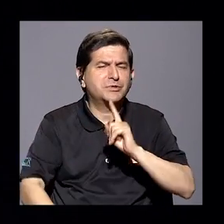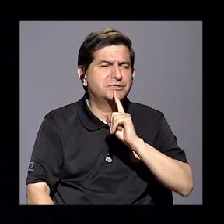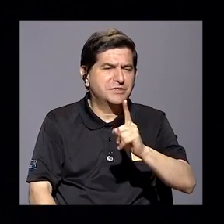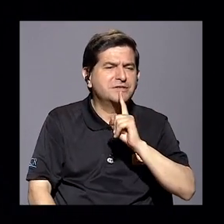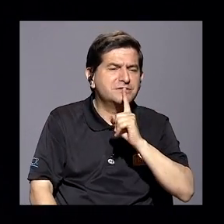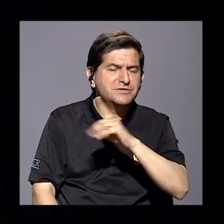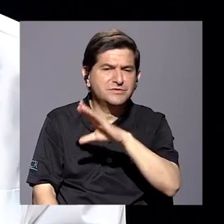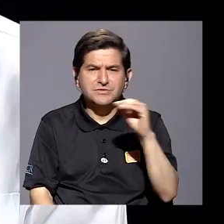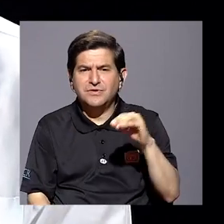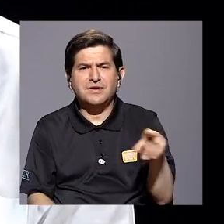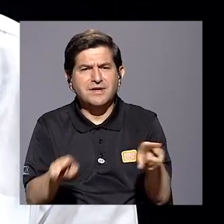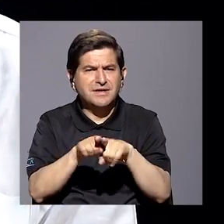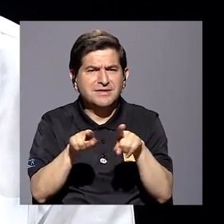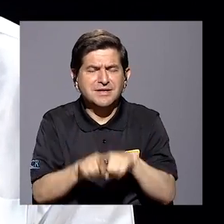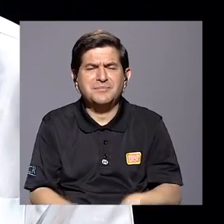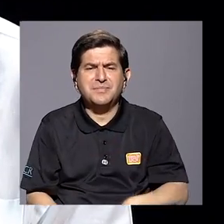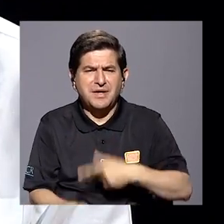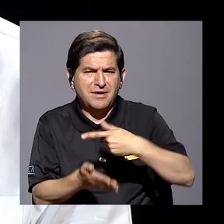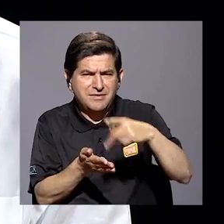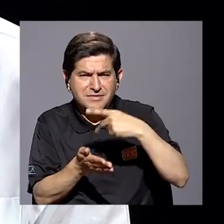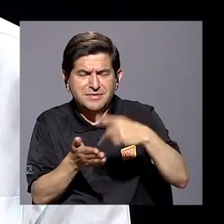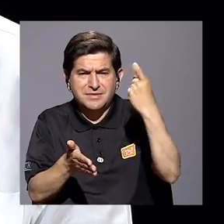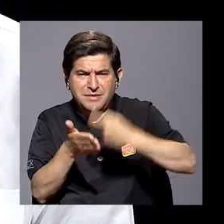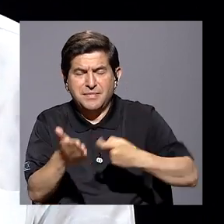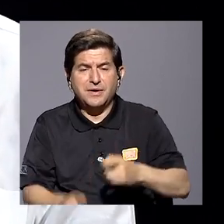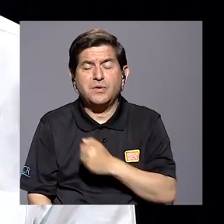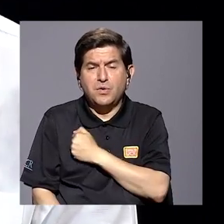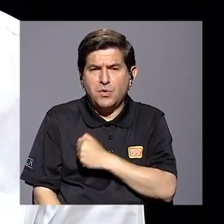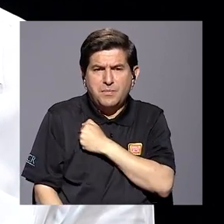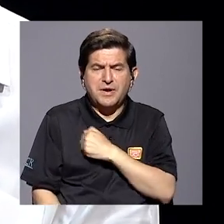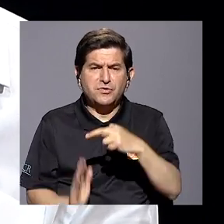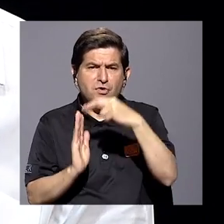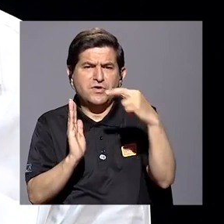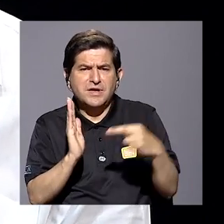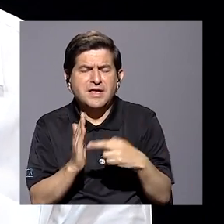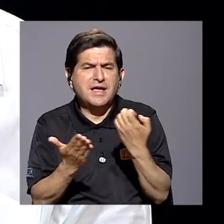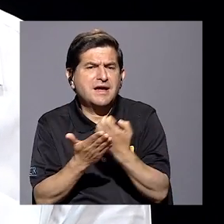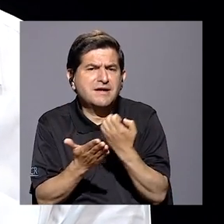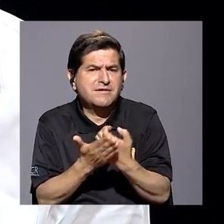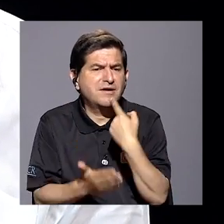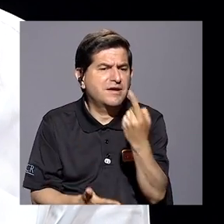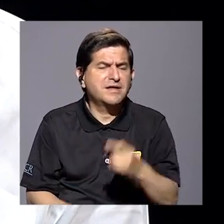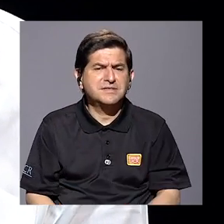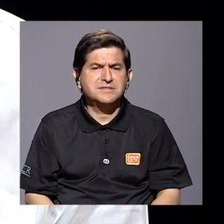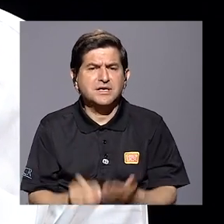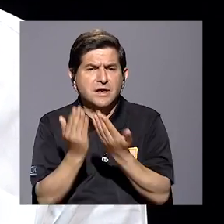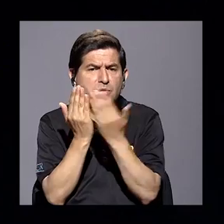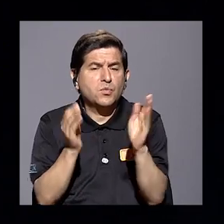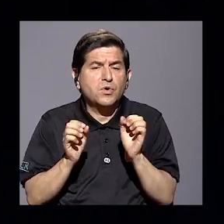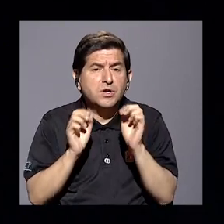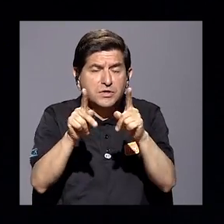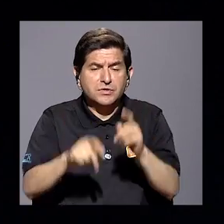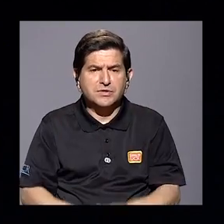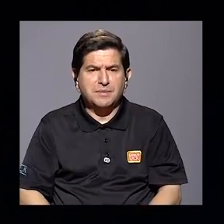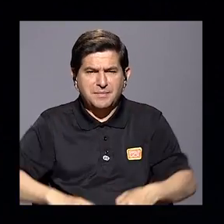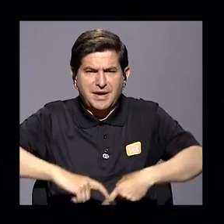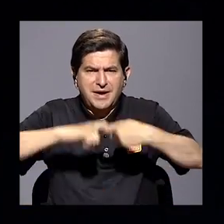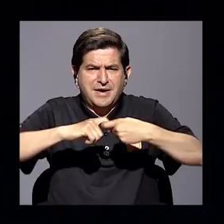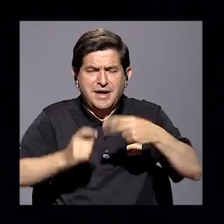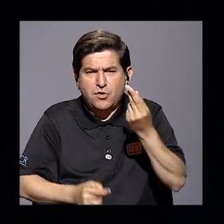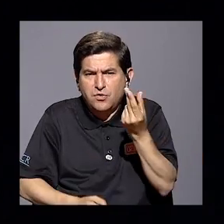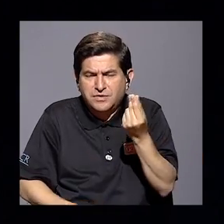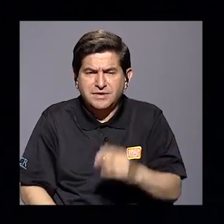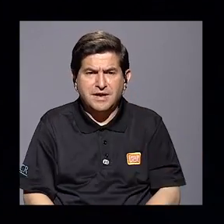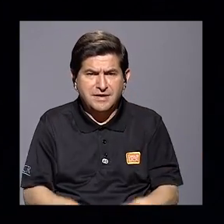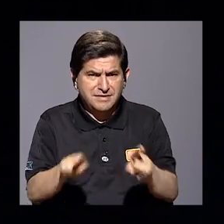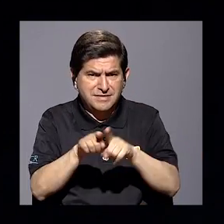proceso de declaración y el proceso de tributación en regla fiscal nos decía sofía que habría portillos para congelar fondos no